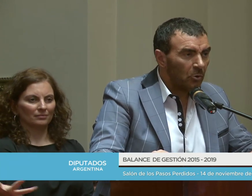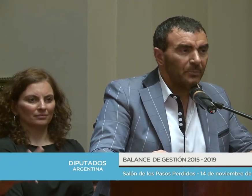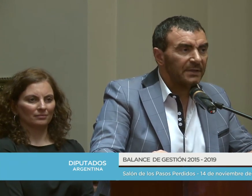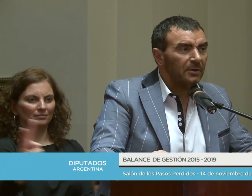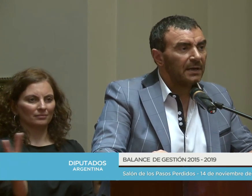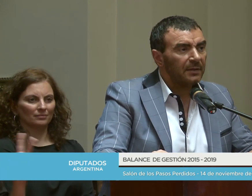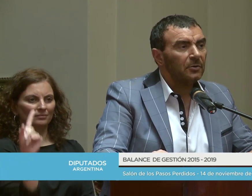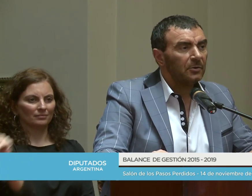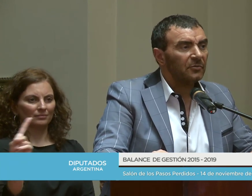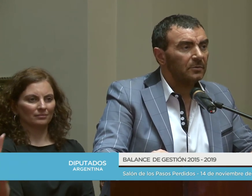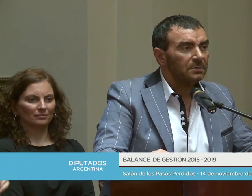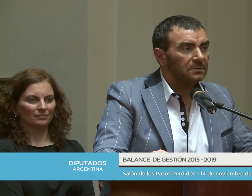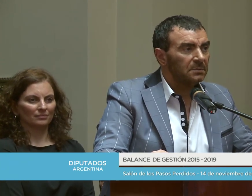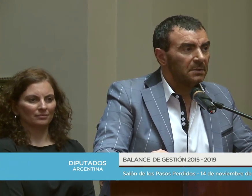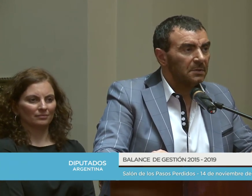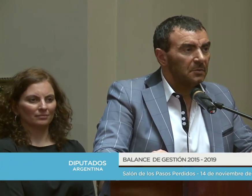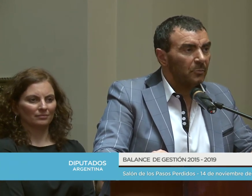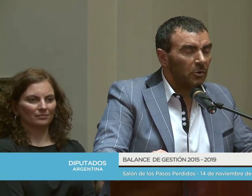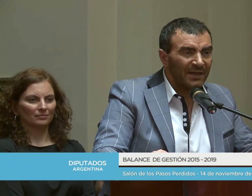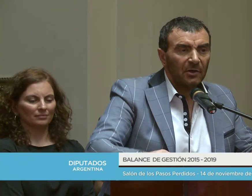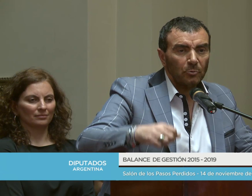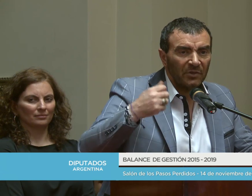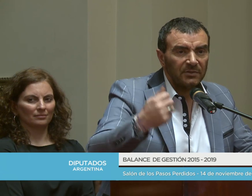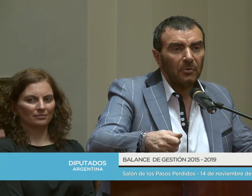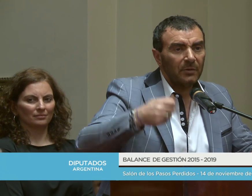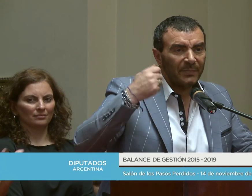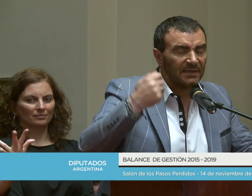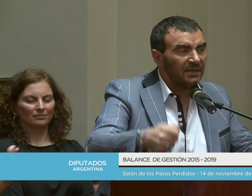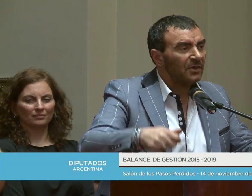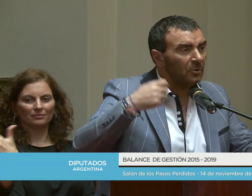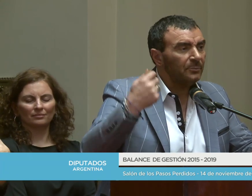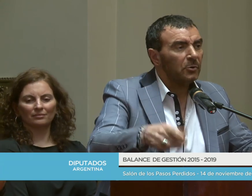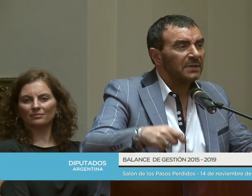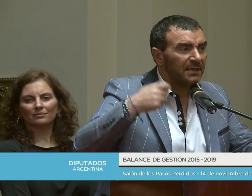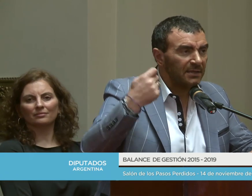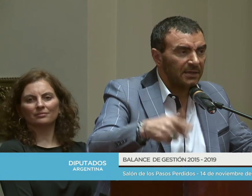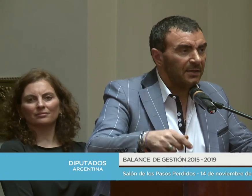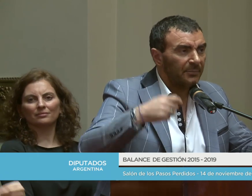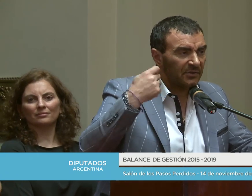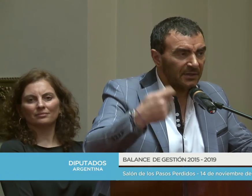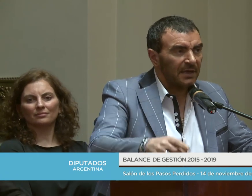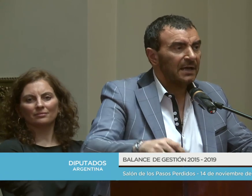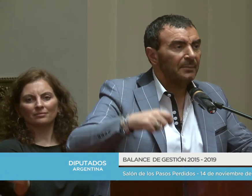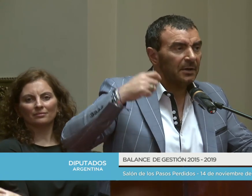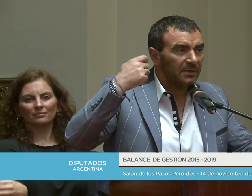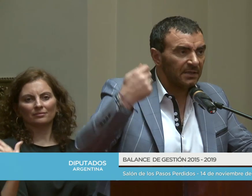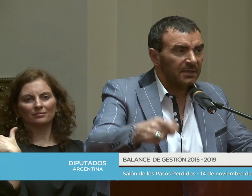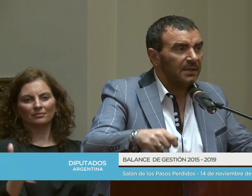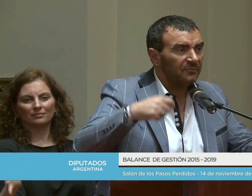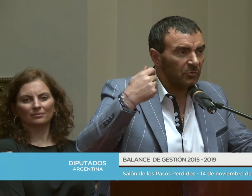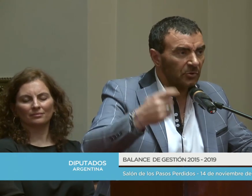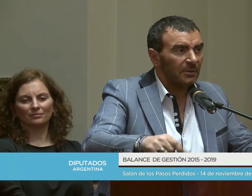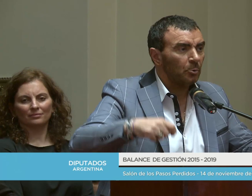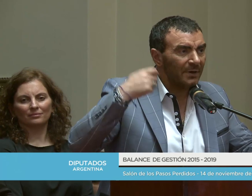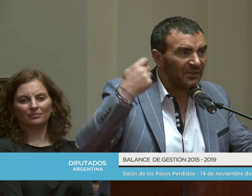A esos compañeros les agradezco de corazón, porque lo hace con un sentido de pertenencia y no le importa quién esté de presidente de la Cámara o quién esté